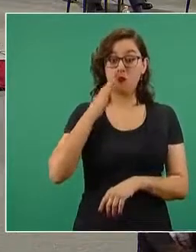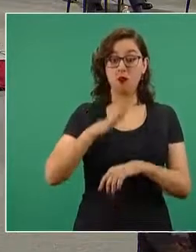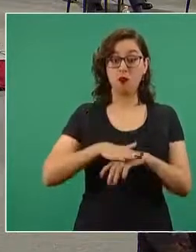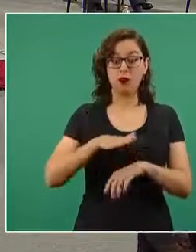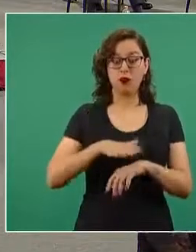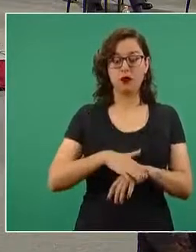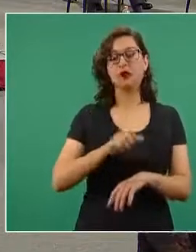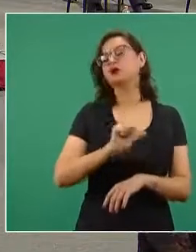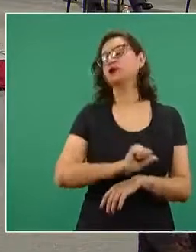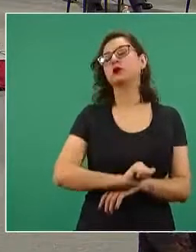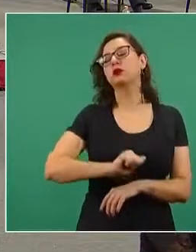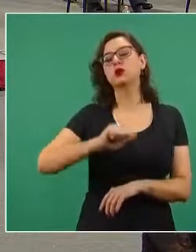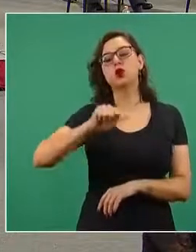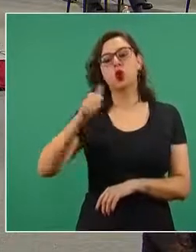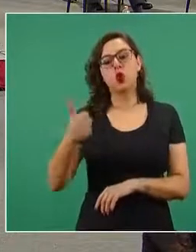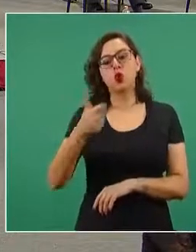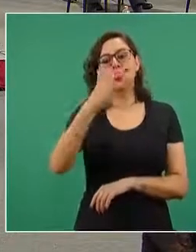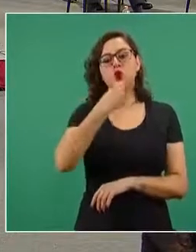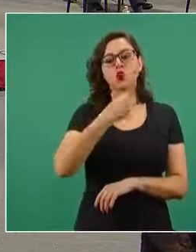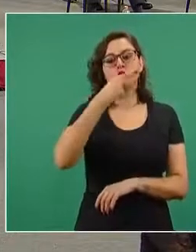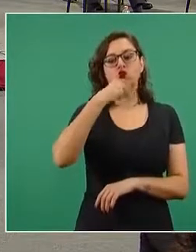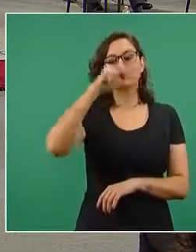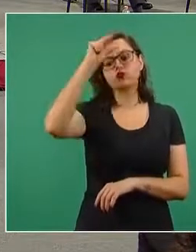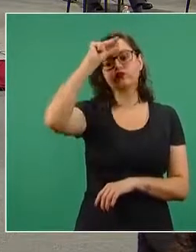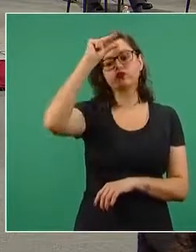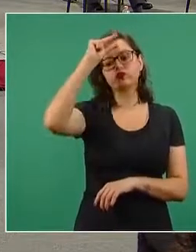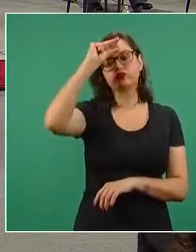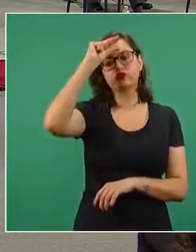otro intelectual orgánico,